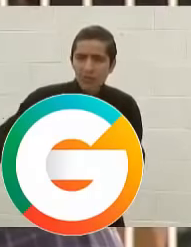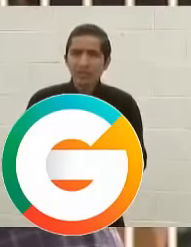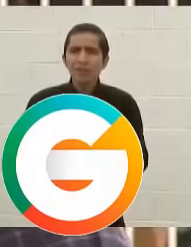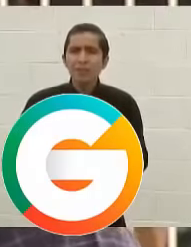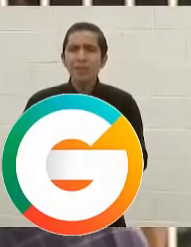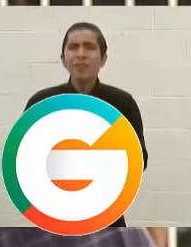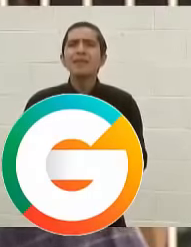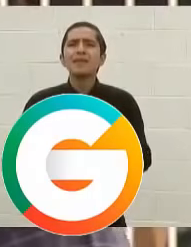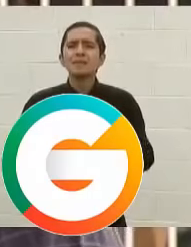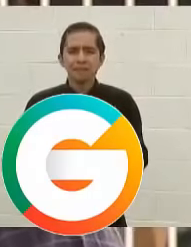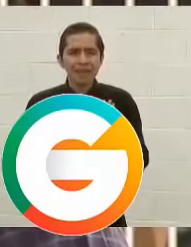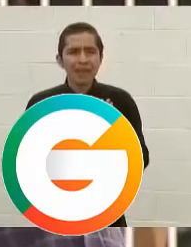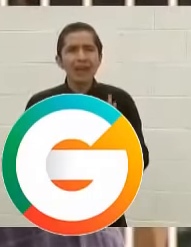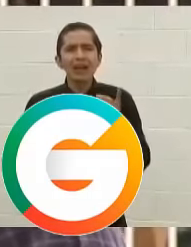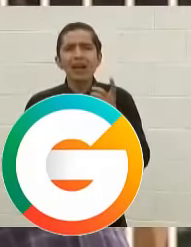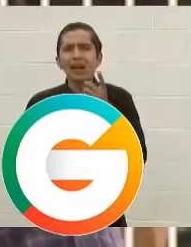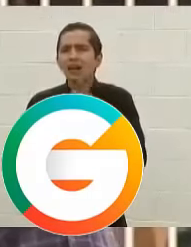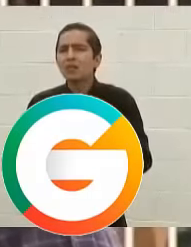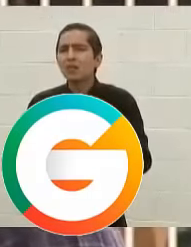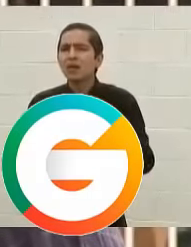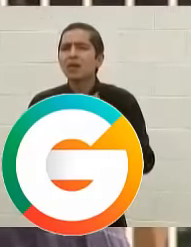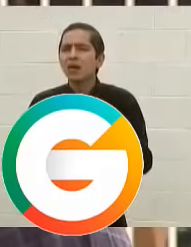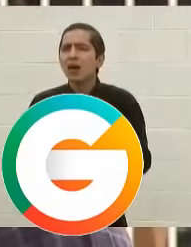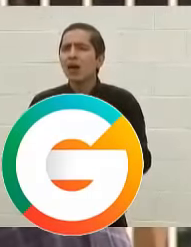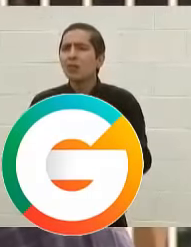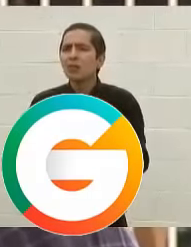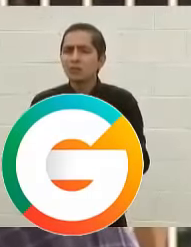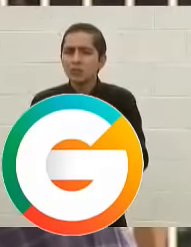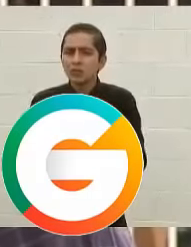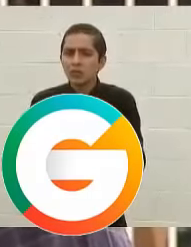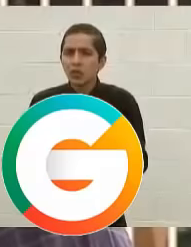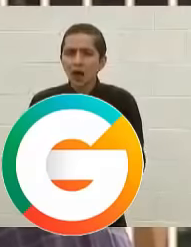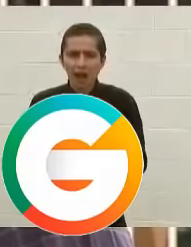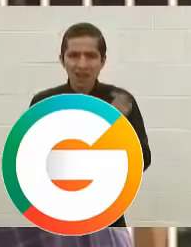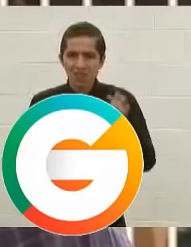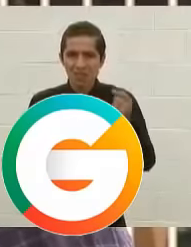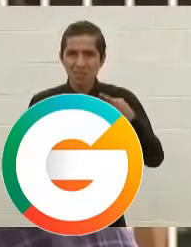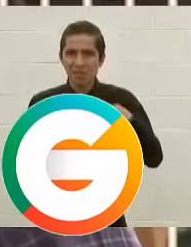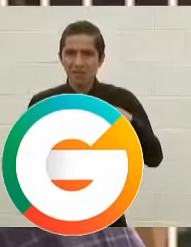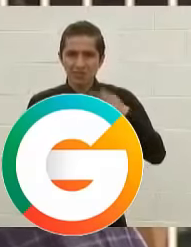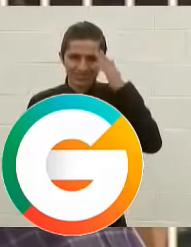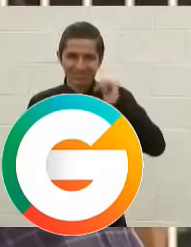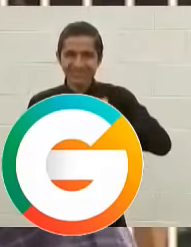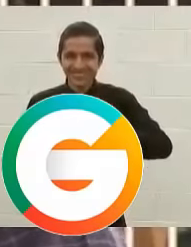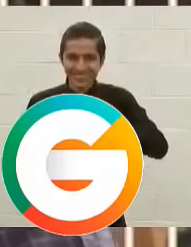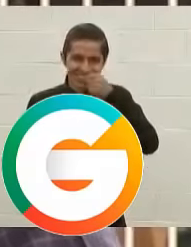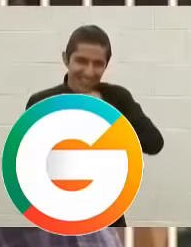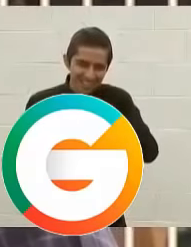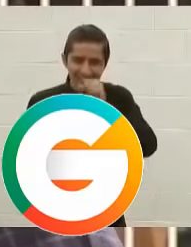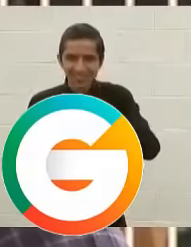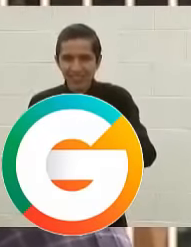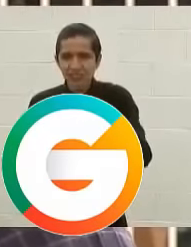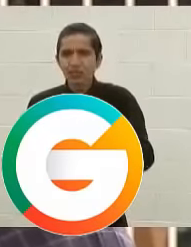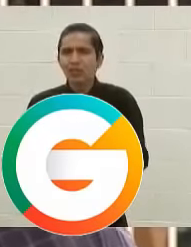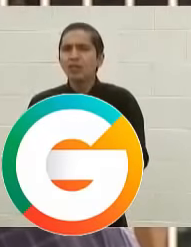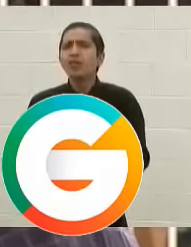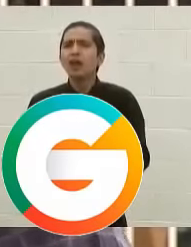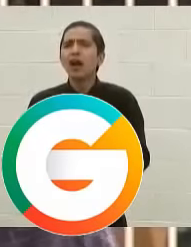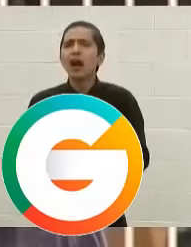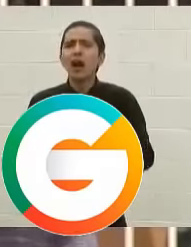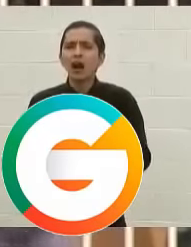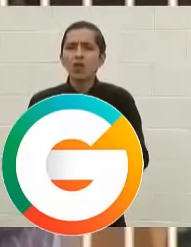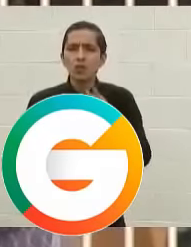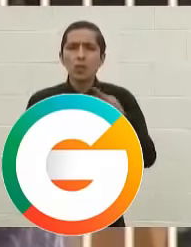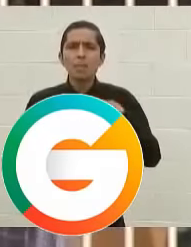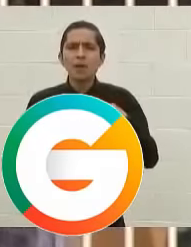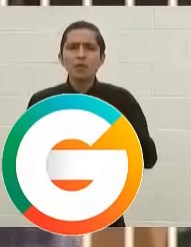nos aclaró que se estarán reforzando la seguridad de algunos funcionarios. Sin embargo, ¿qué pasará con la población que de repente está en